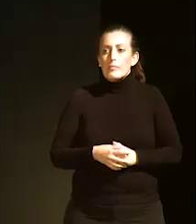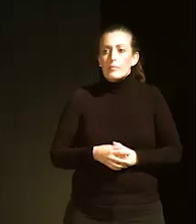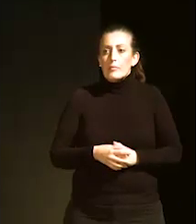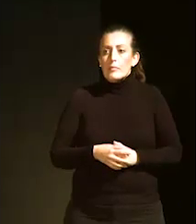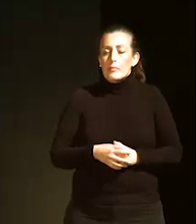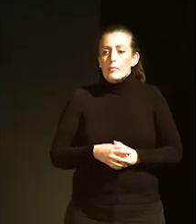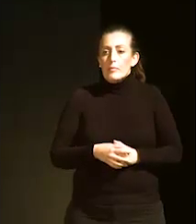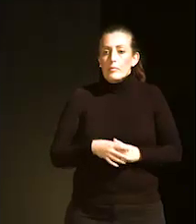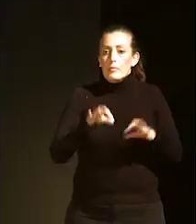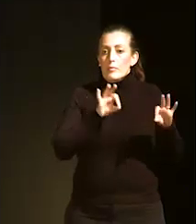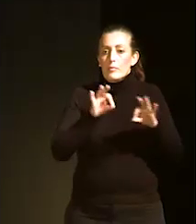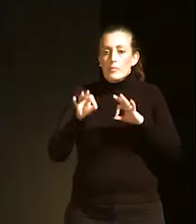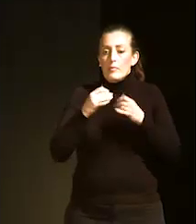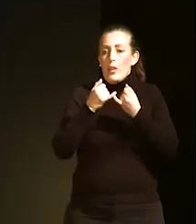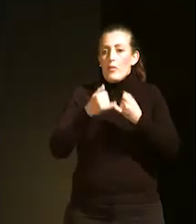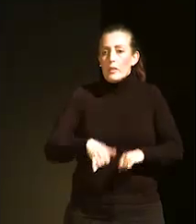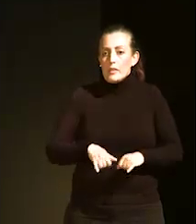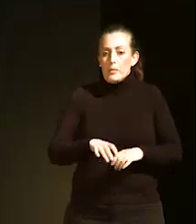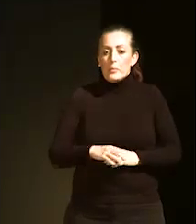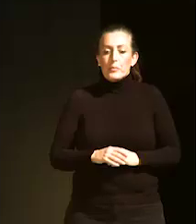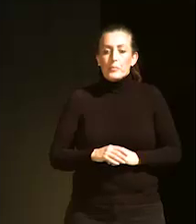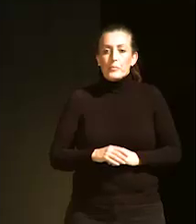de la obra fiesta convite